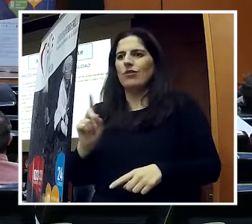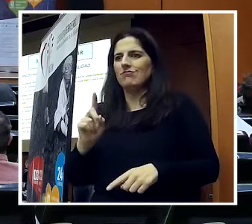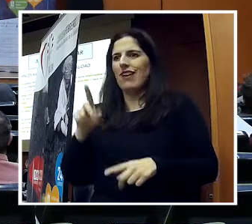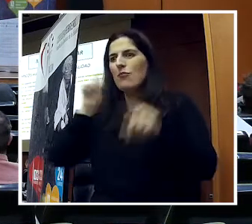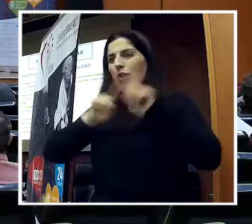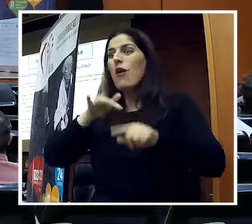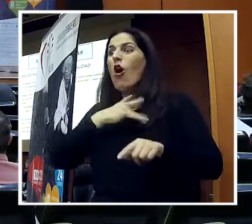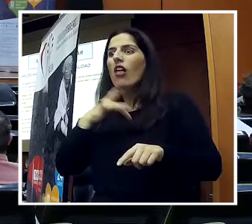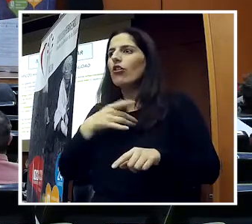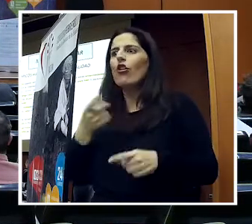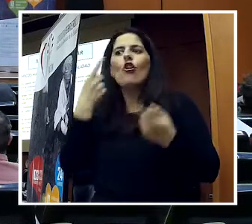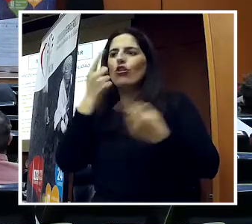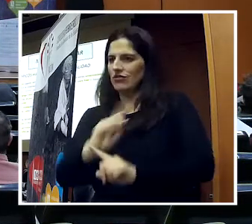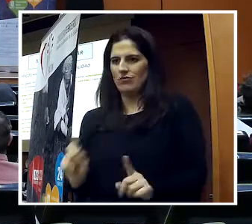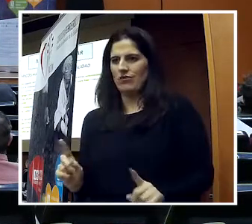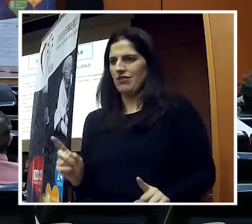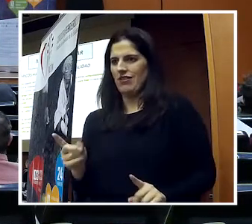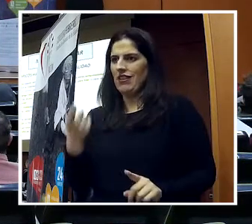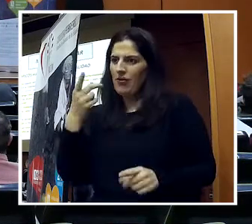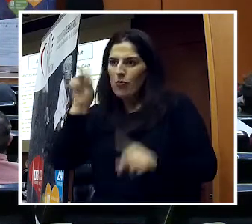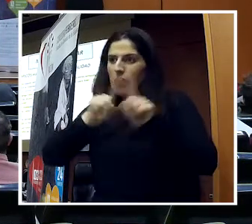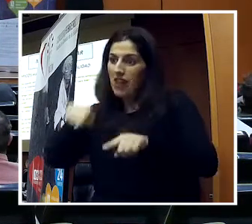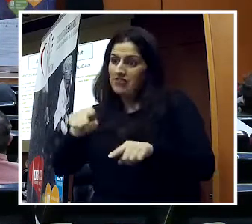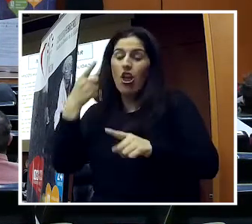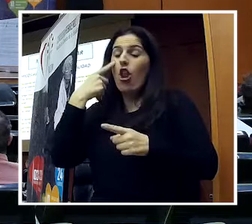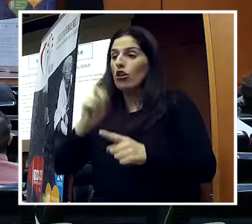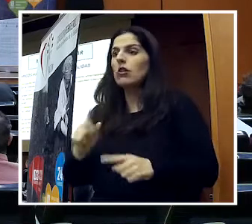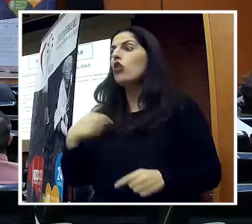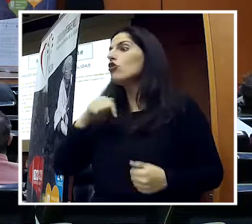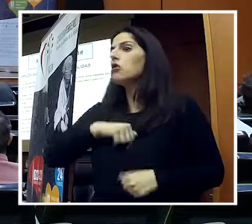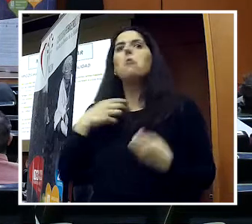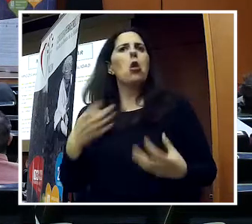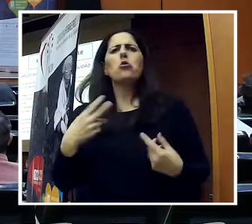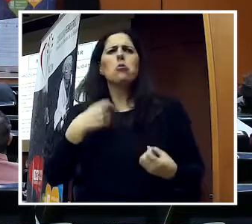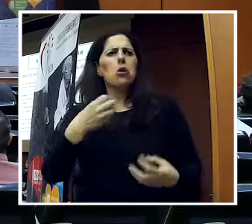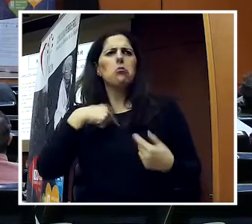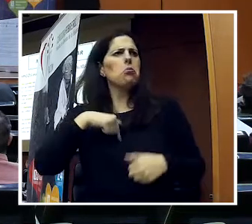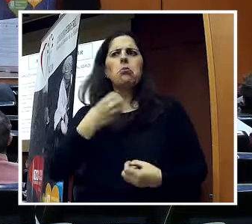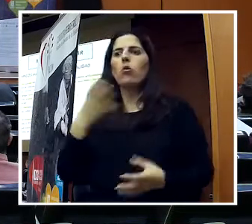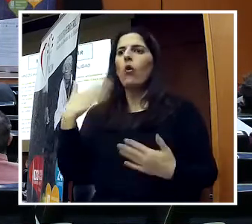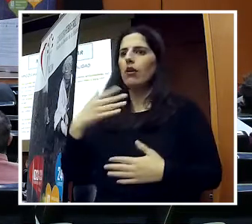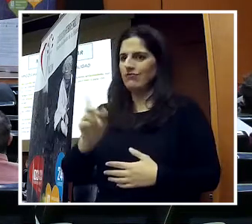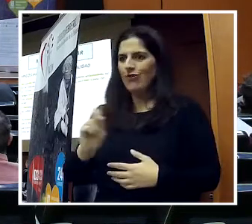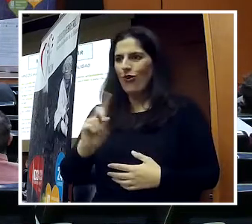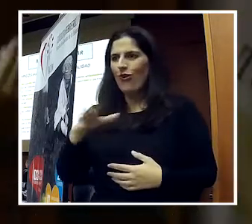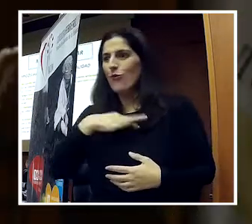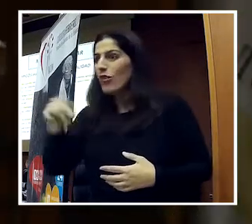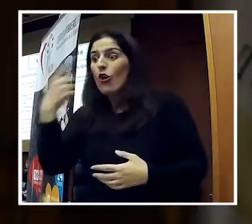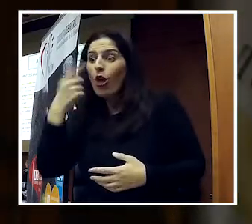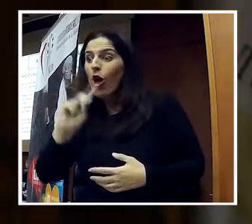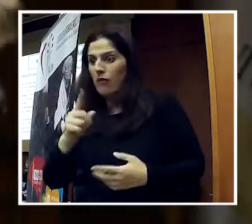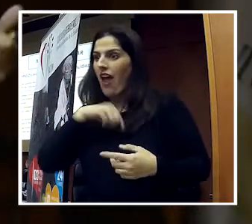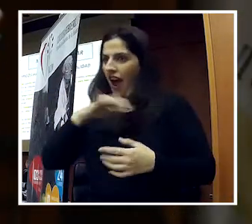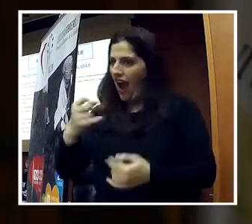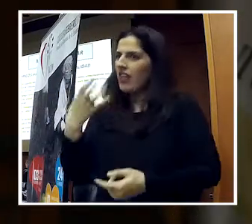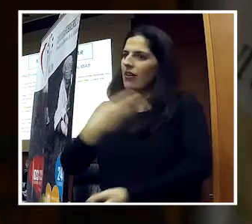por favor, no consideréis que simplemente por el hecho de que no tenéis síntomas, pues pueda tener o no pueda tener el colesterol o la tensión elevada. Ni